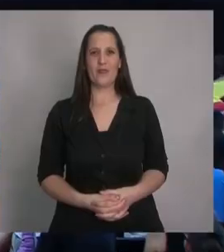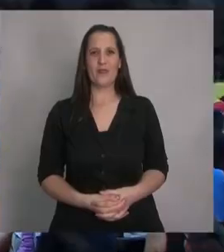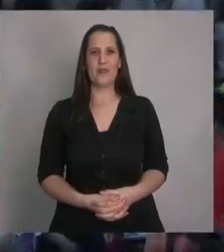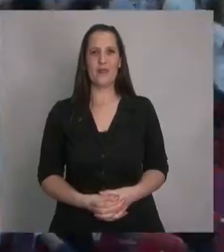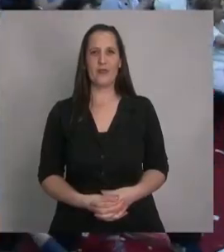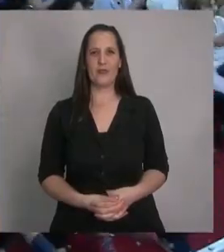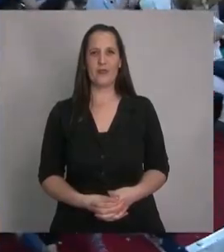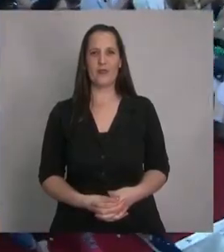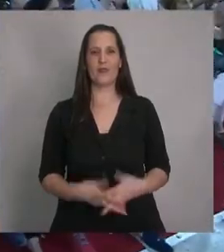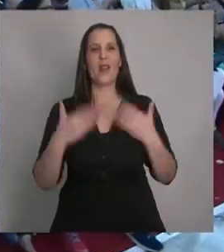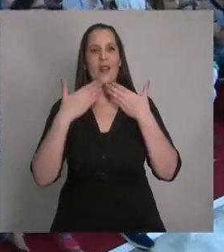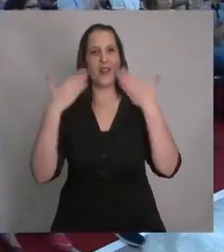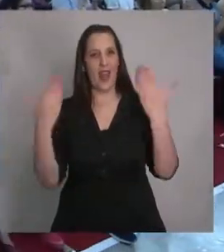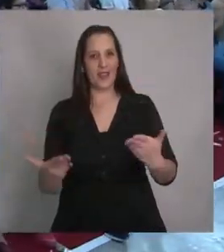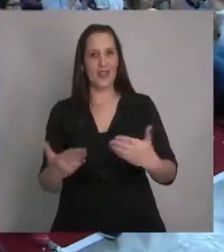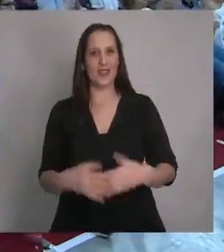Gracias.